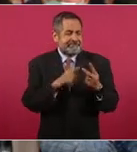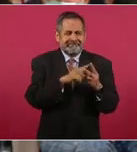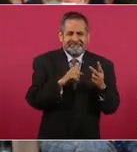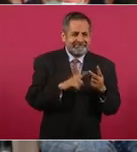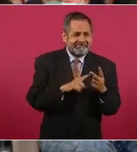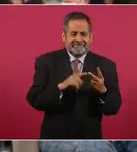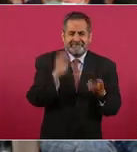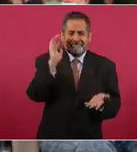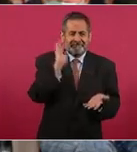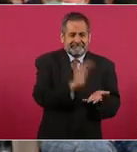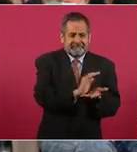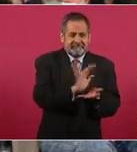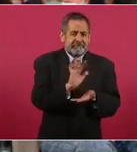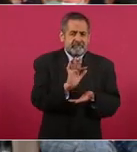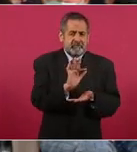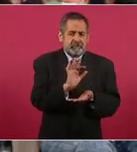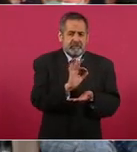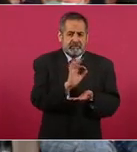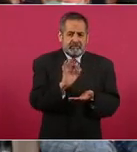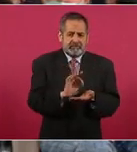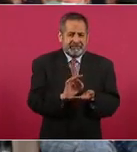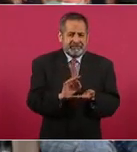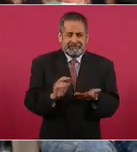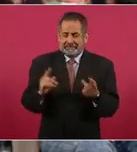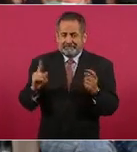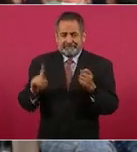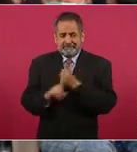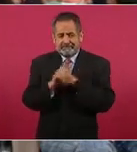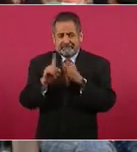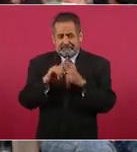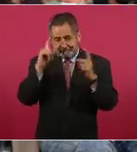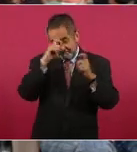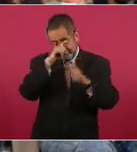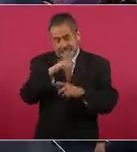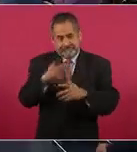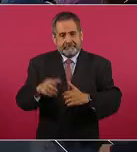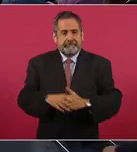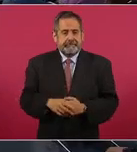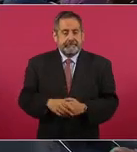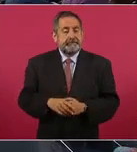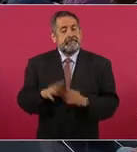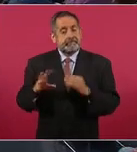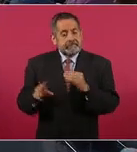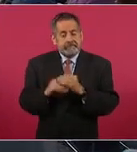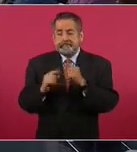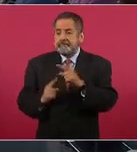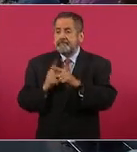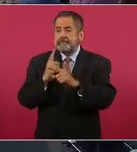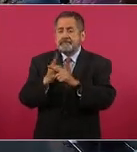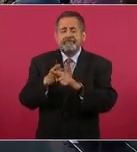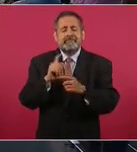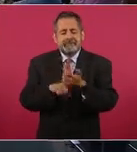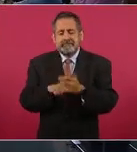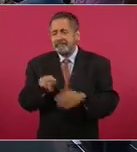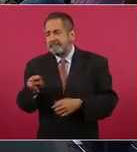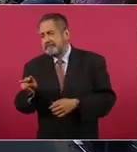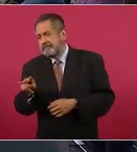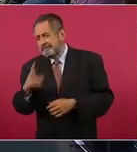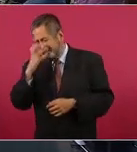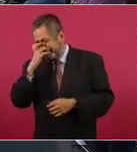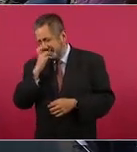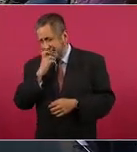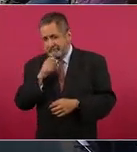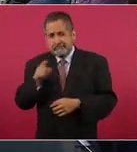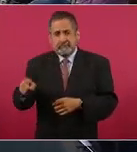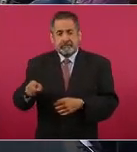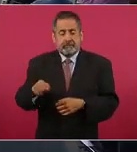un 40%. Aunado a este problema, es muy triste ver que la población se está peleando por